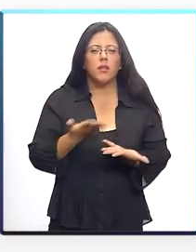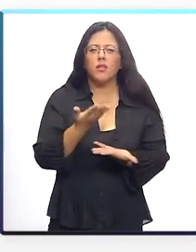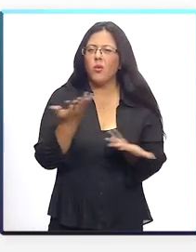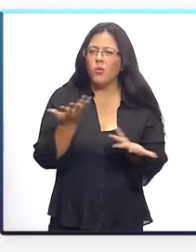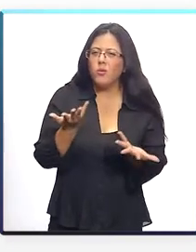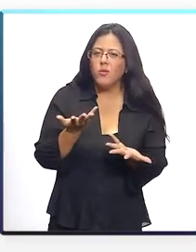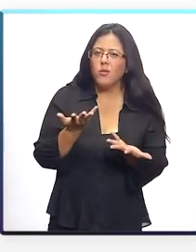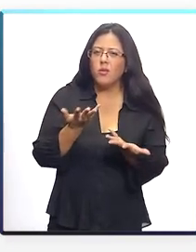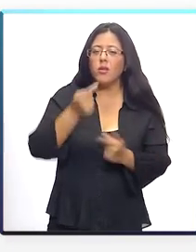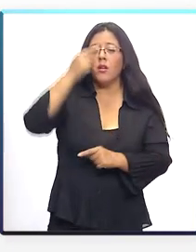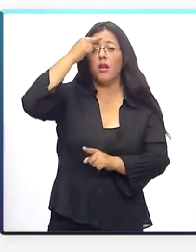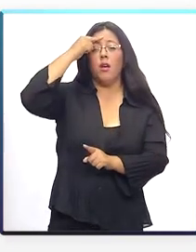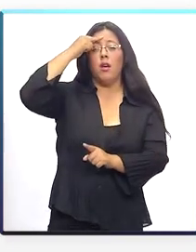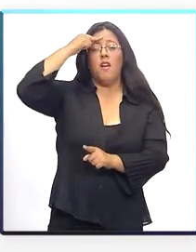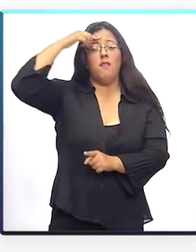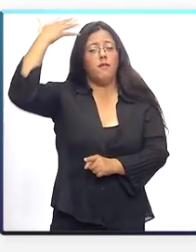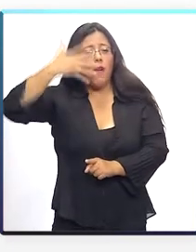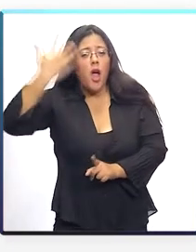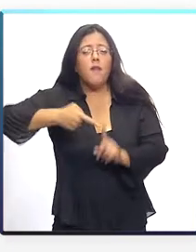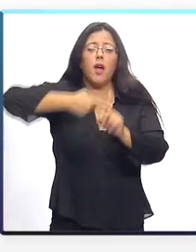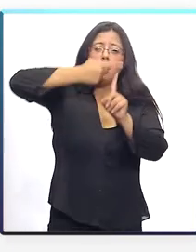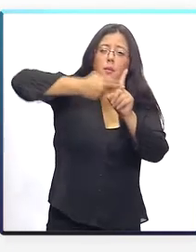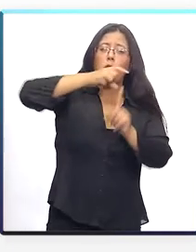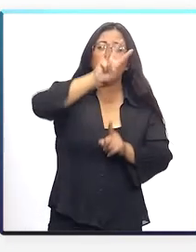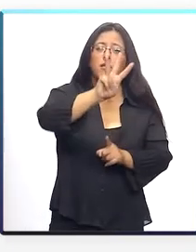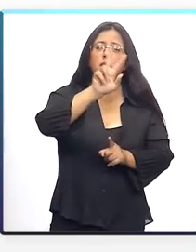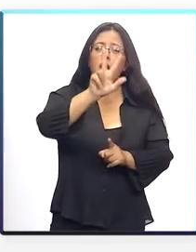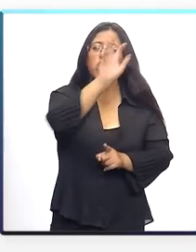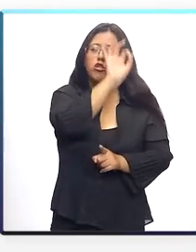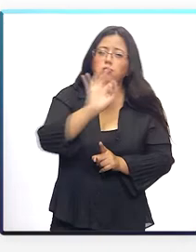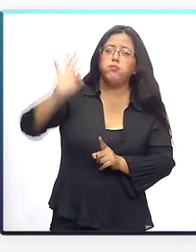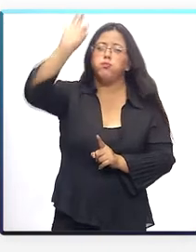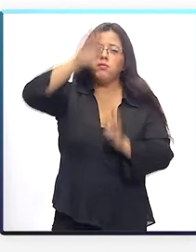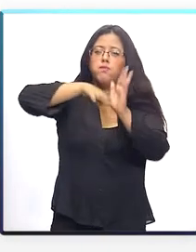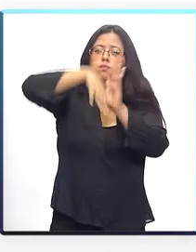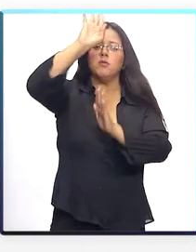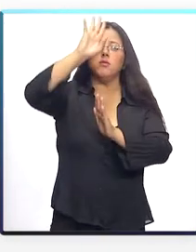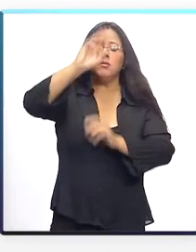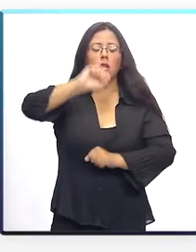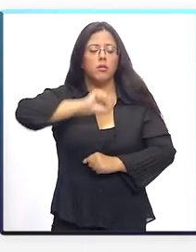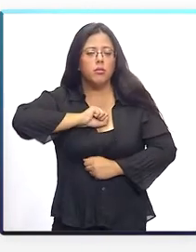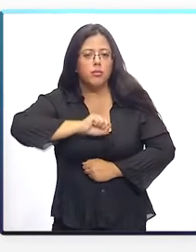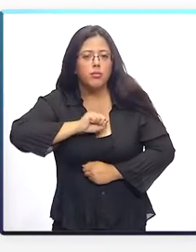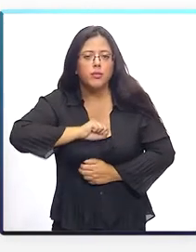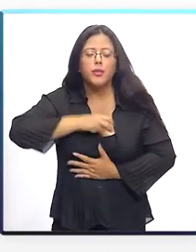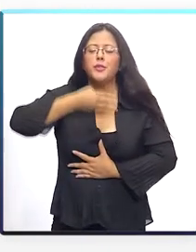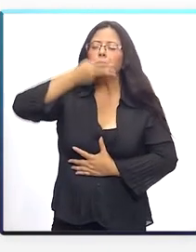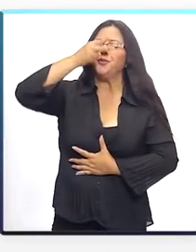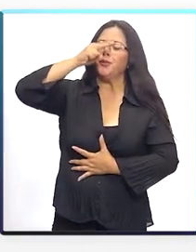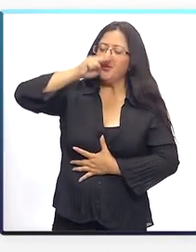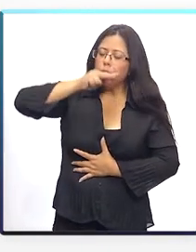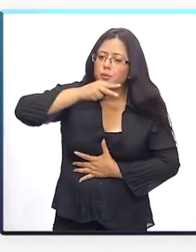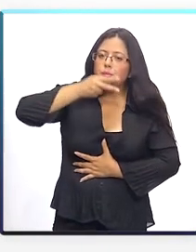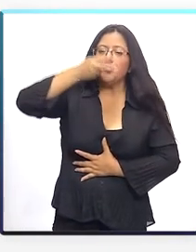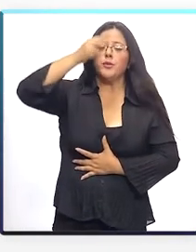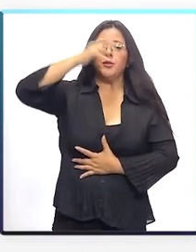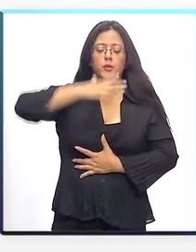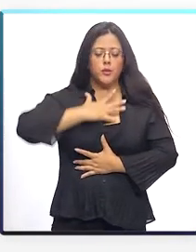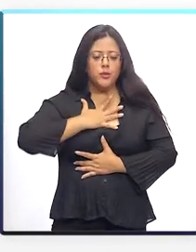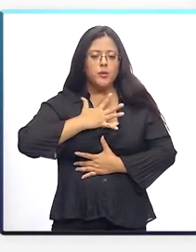principales síntomas. Fiebre alta sobre 38 grados Celsius. Tos. Dificultad